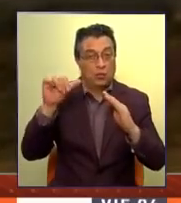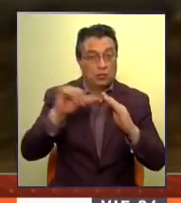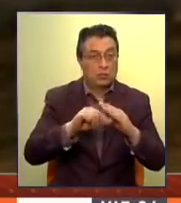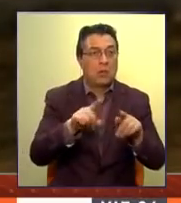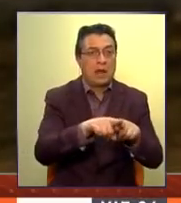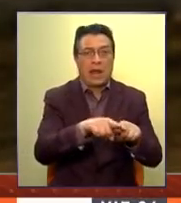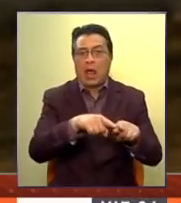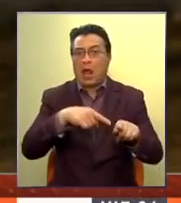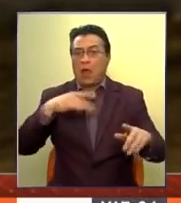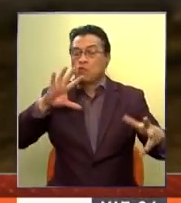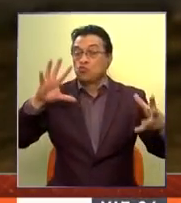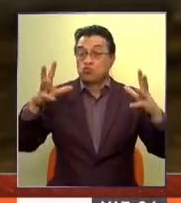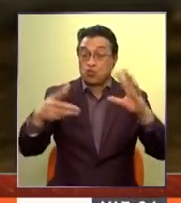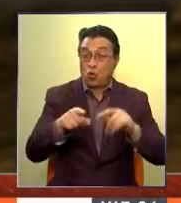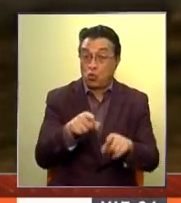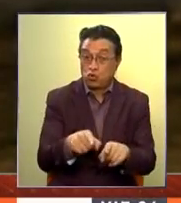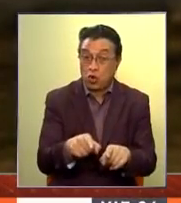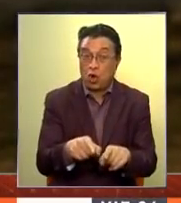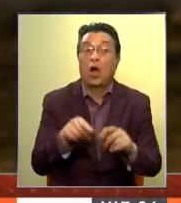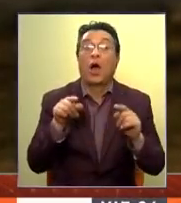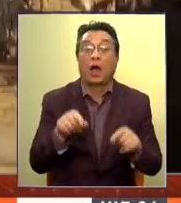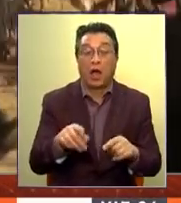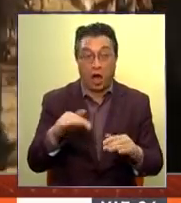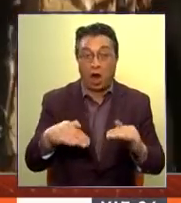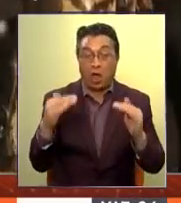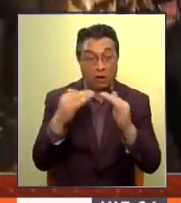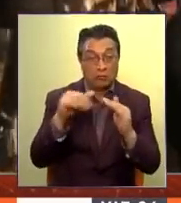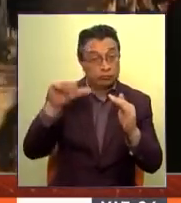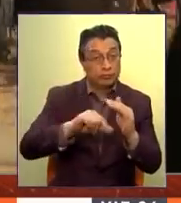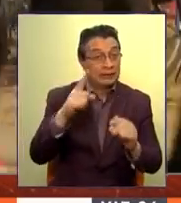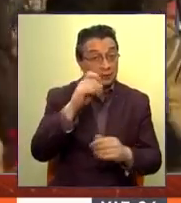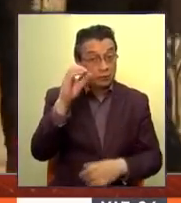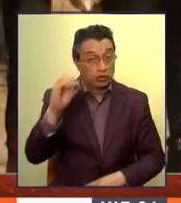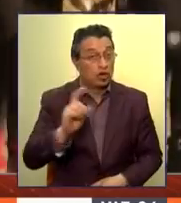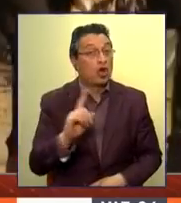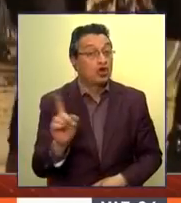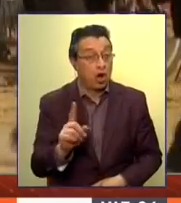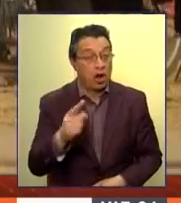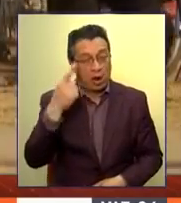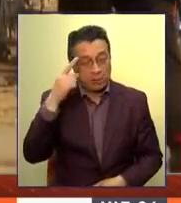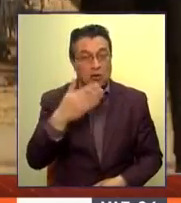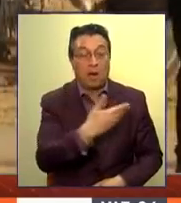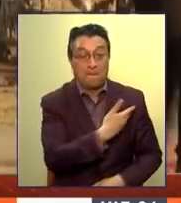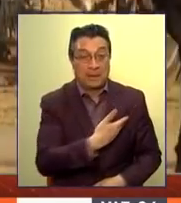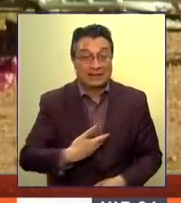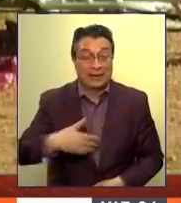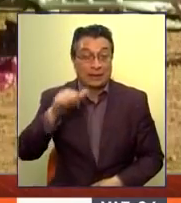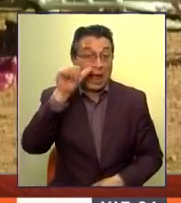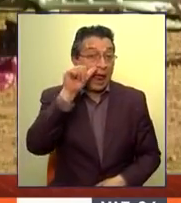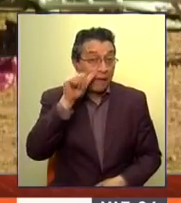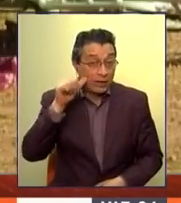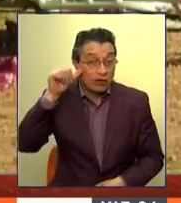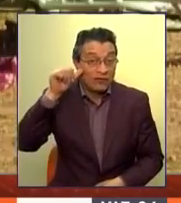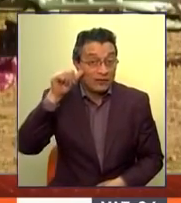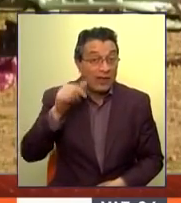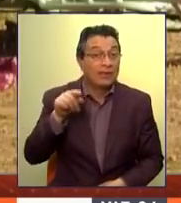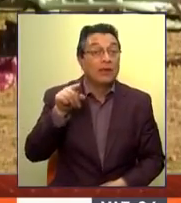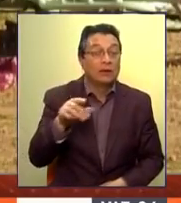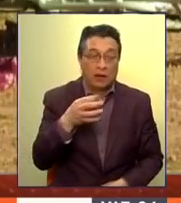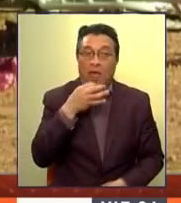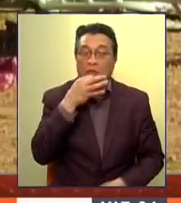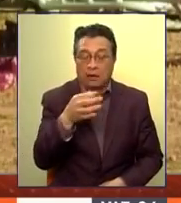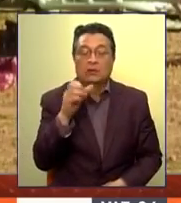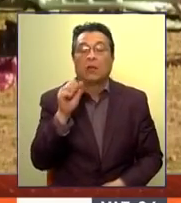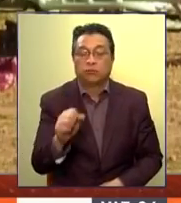del mundo y pese a que hoy no están confinados en un 100%, el presidente Alberto Fernández aseguró que no descarta regresar